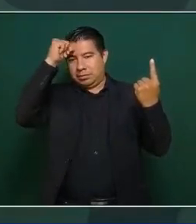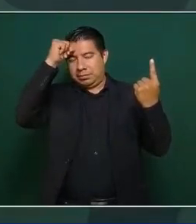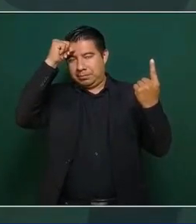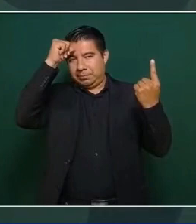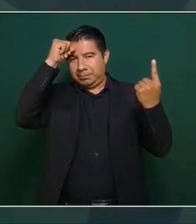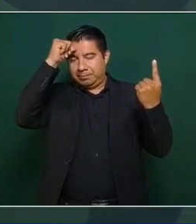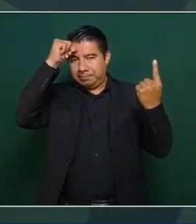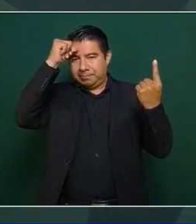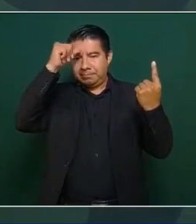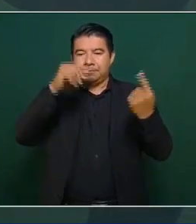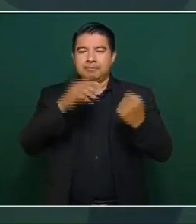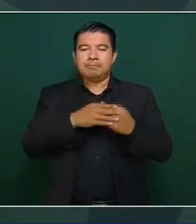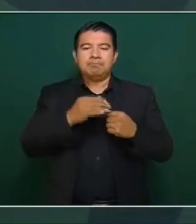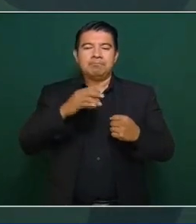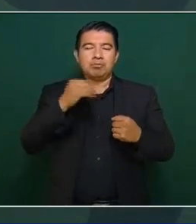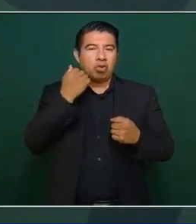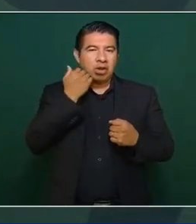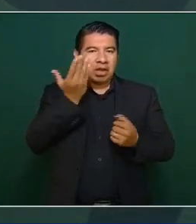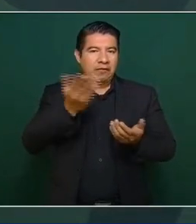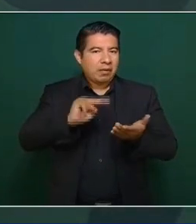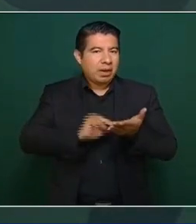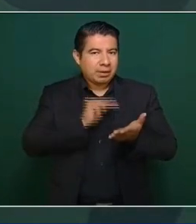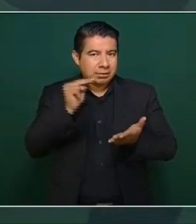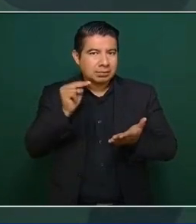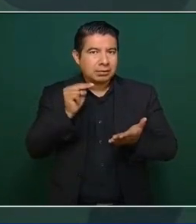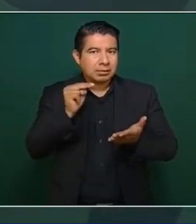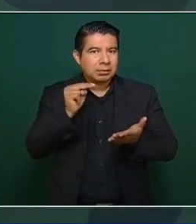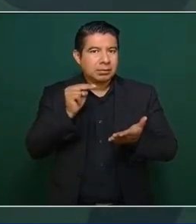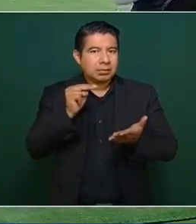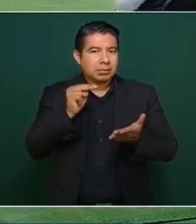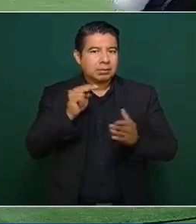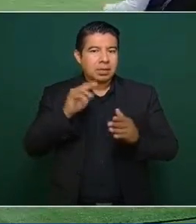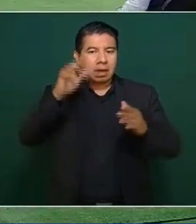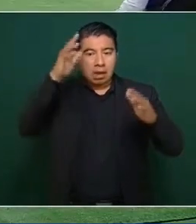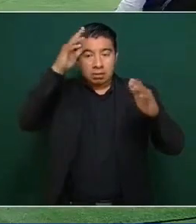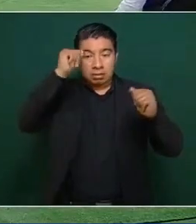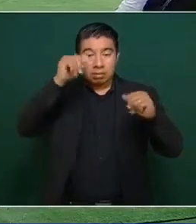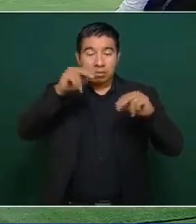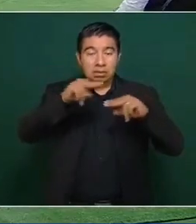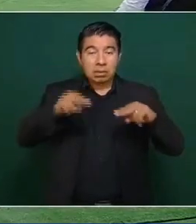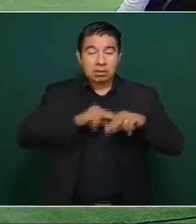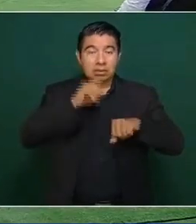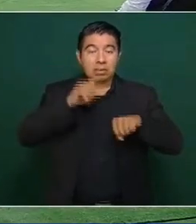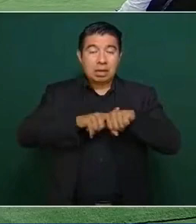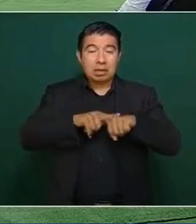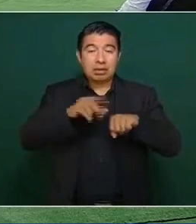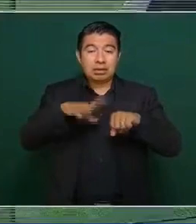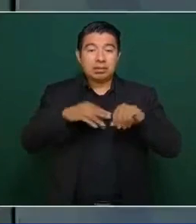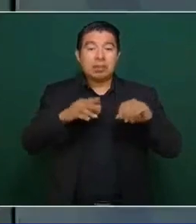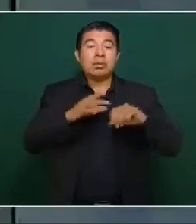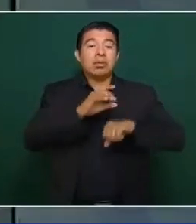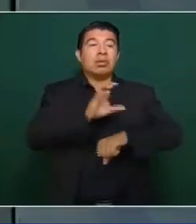que no firmaba el Acuerdo Nacional de Coordinación.